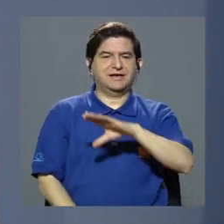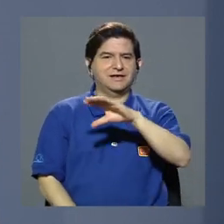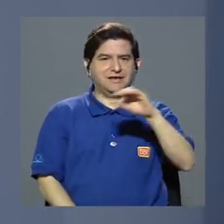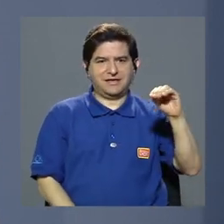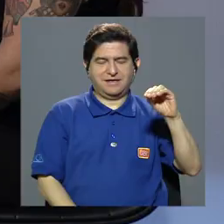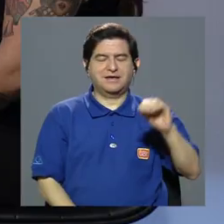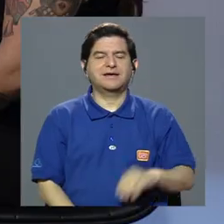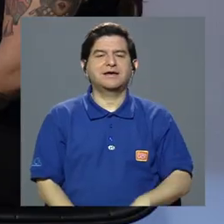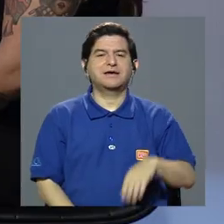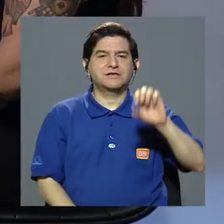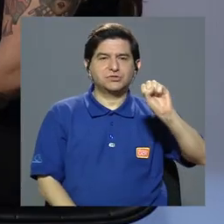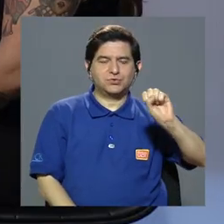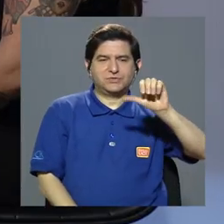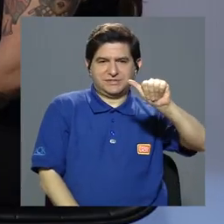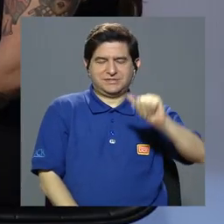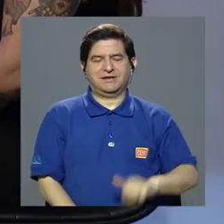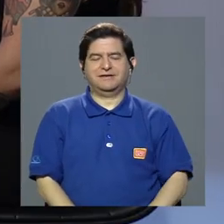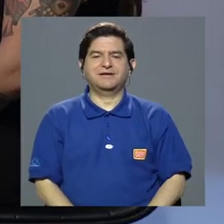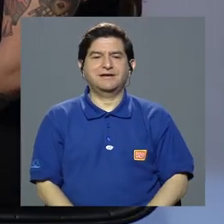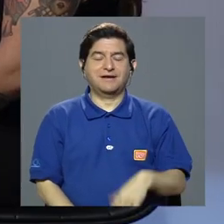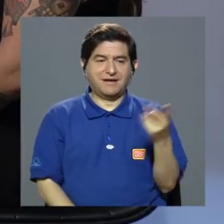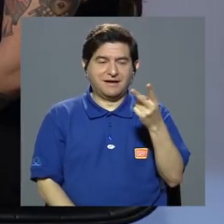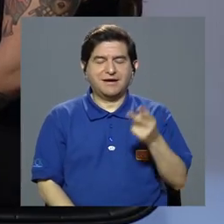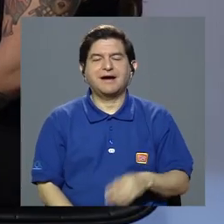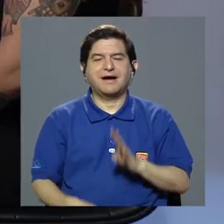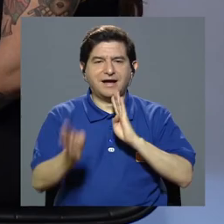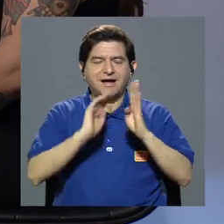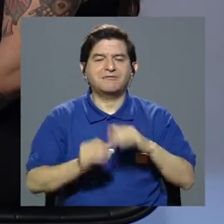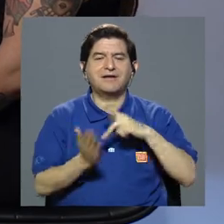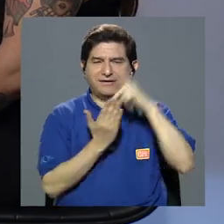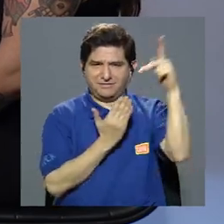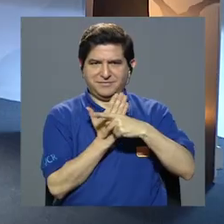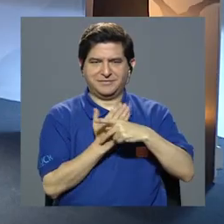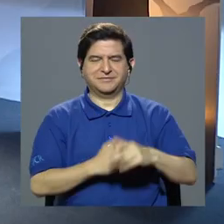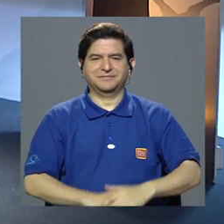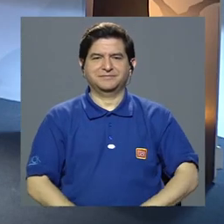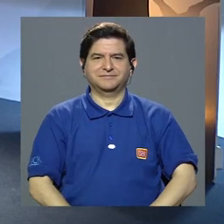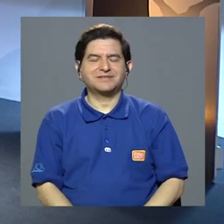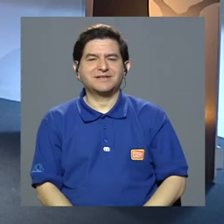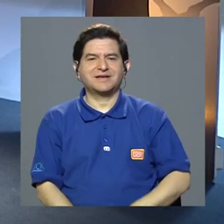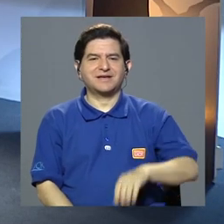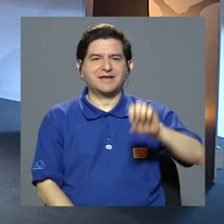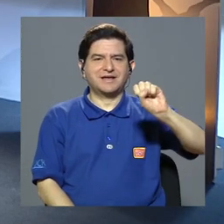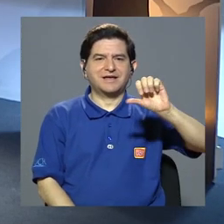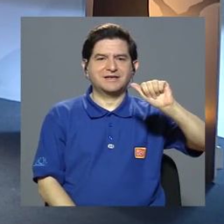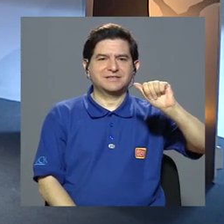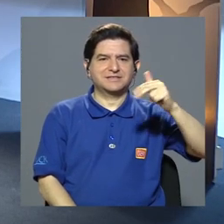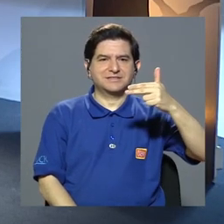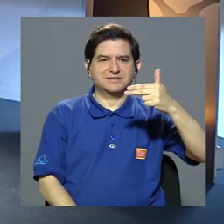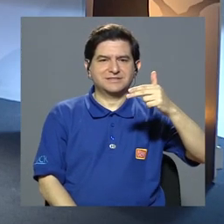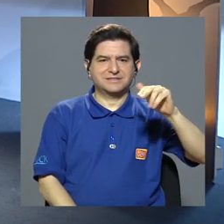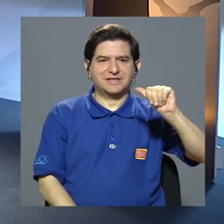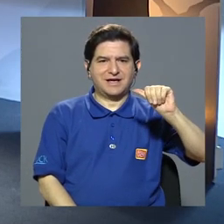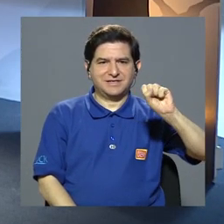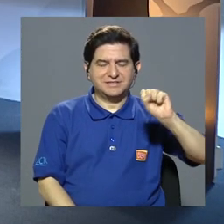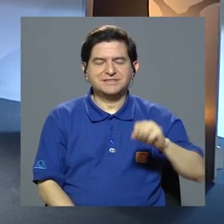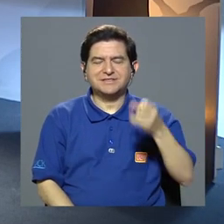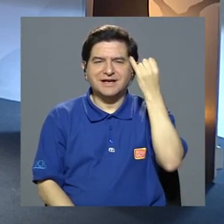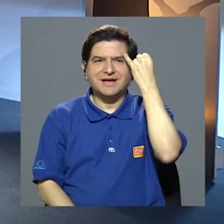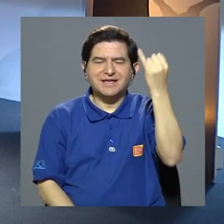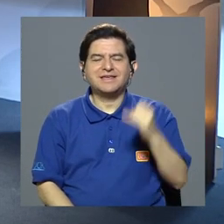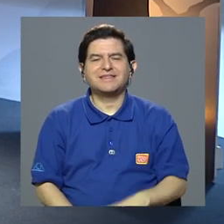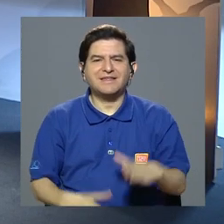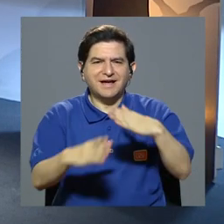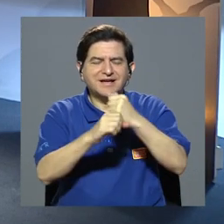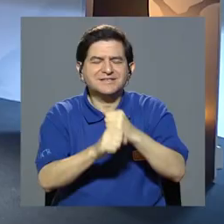y susana aguilera para que hablemos del espacio salsa contanos de dónde surge la